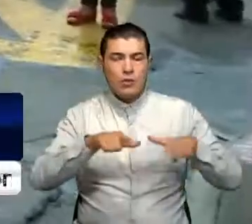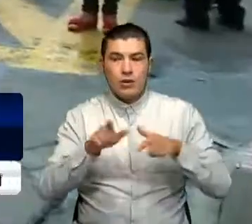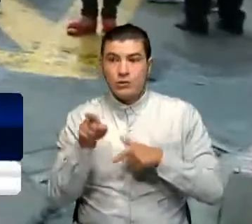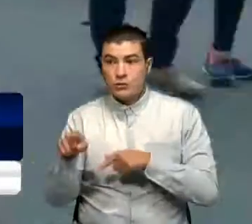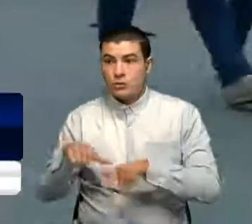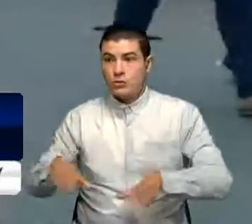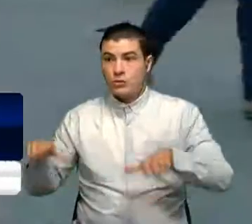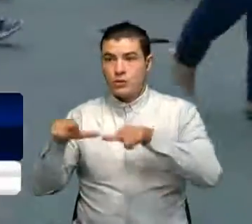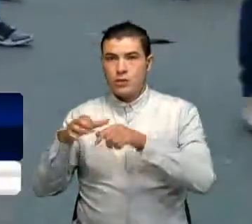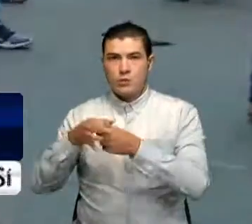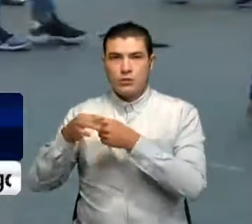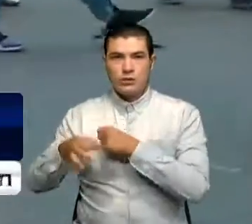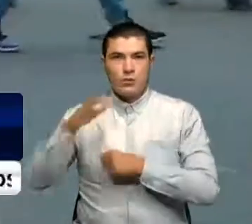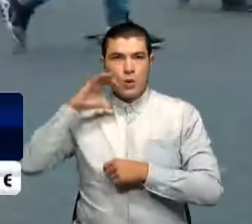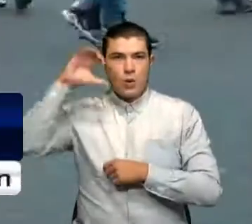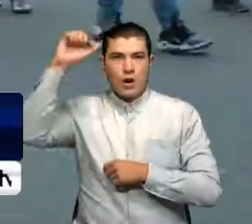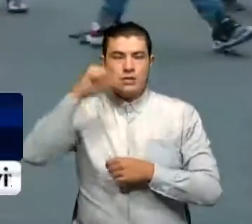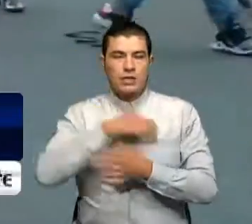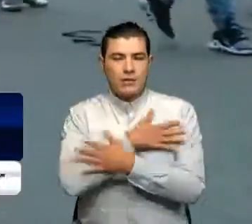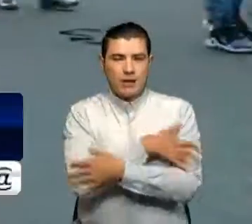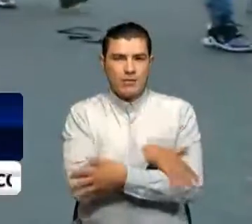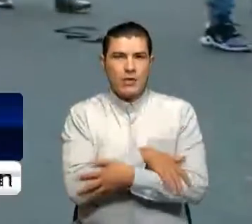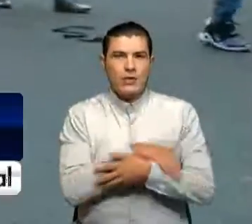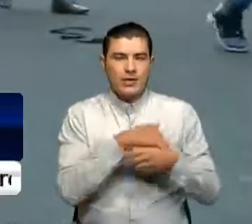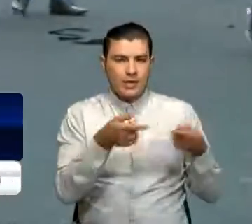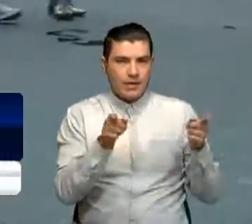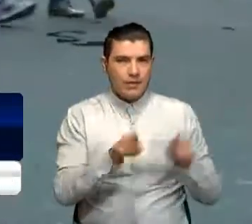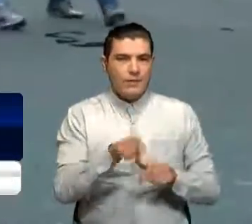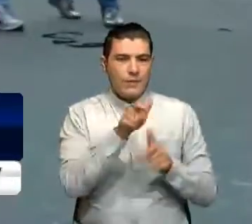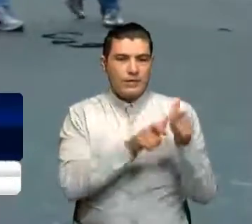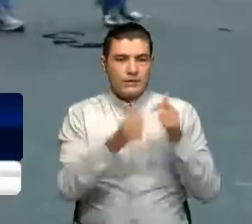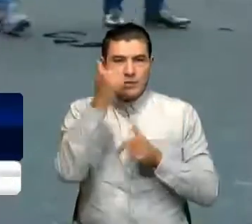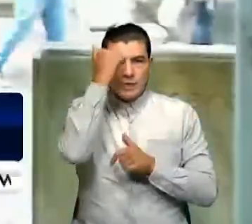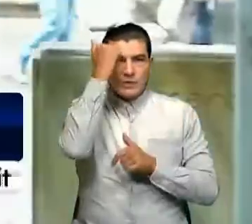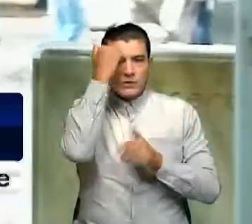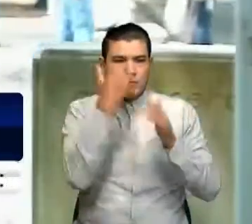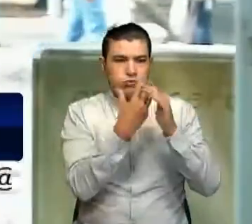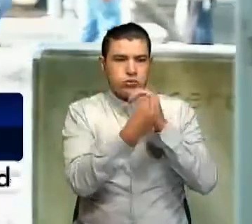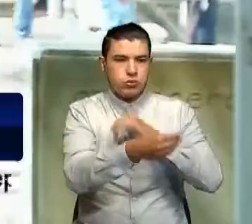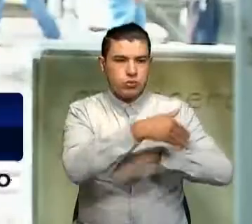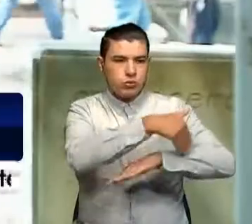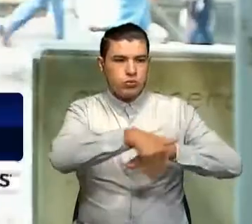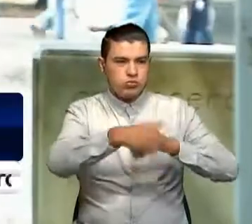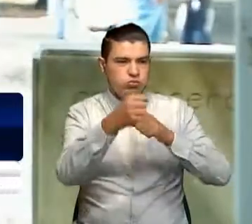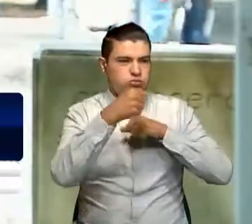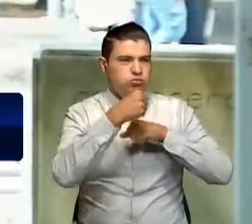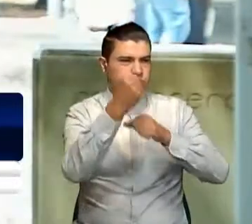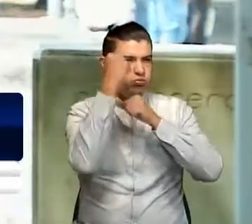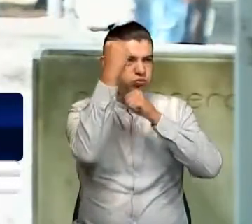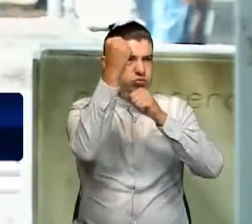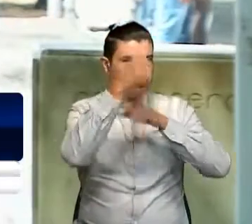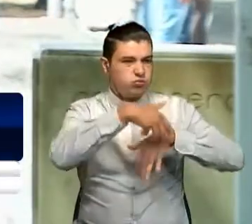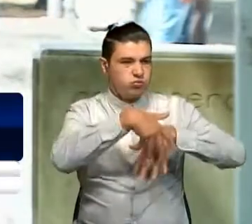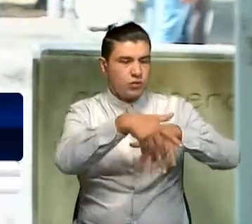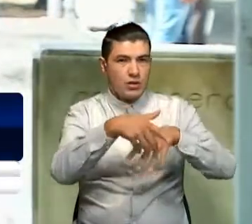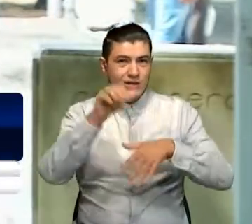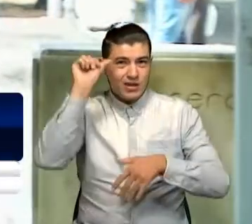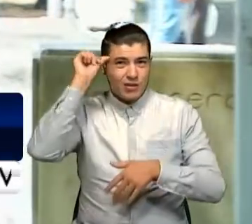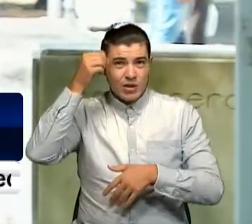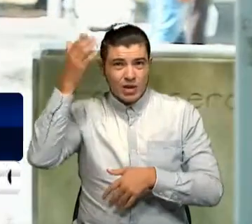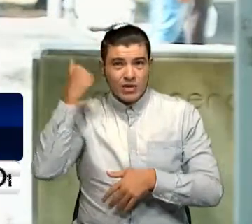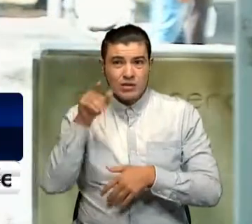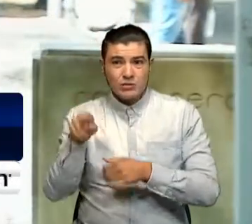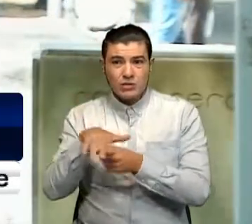provincia de ocaña pamplona también marcharon los docentes de trabajadores en cúcuta recordaron que la situación es crítica pues